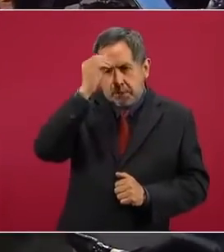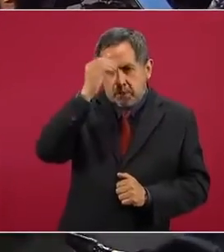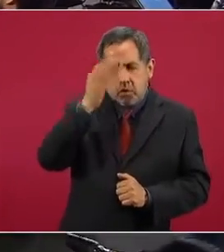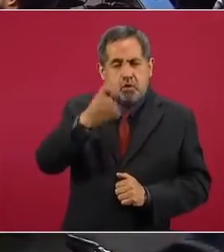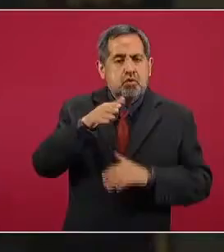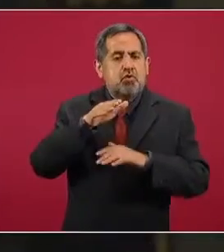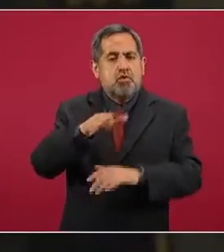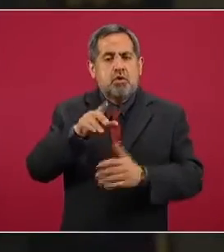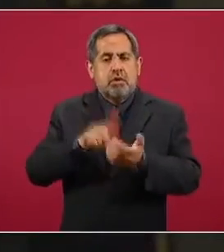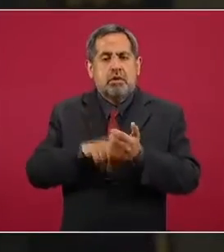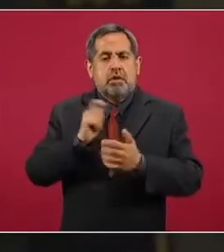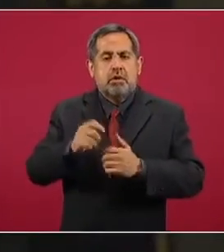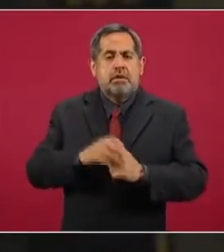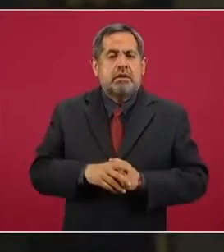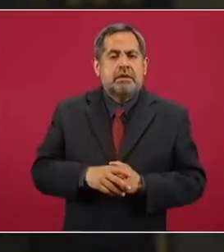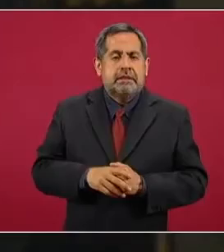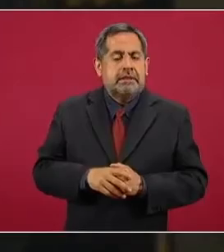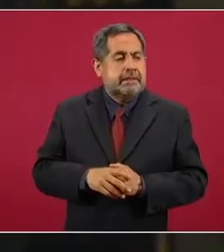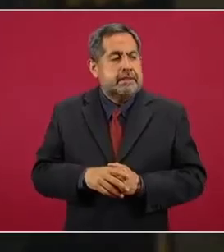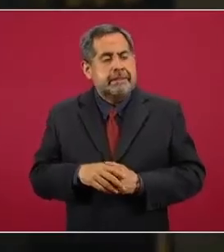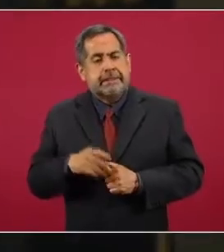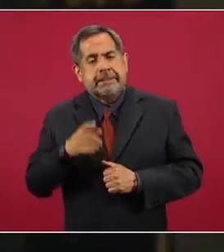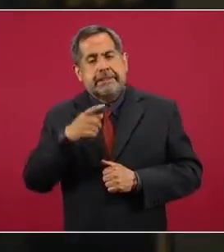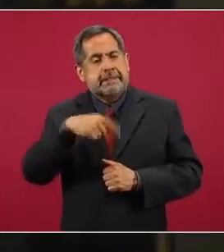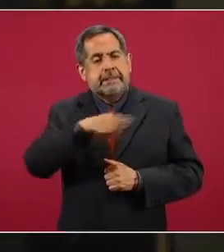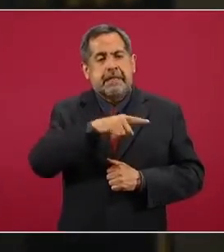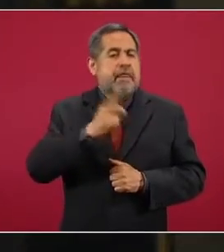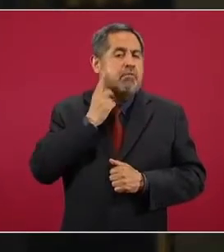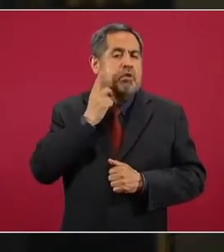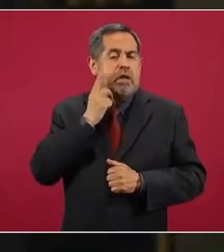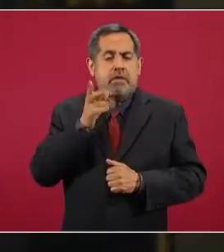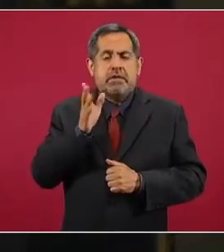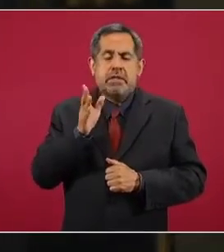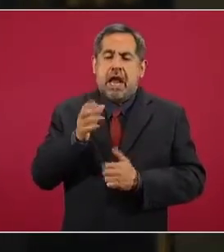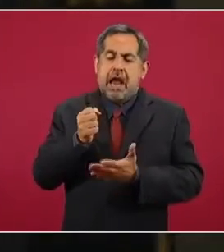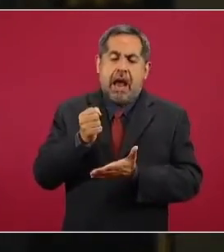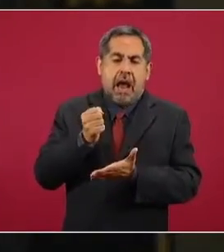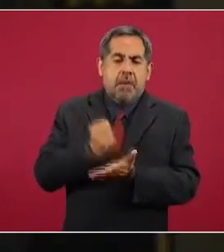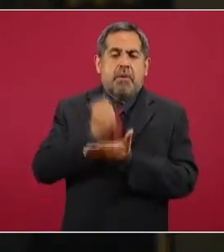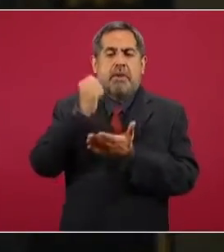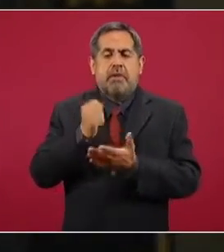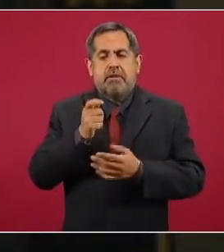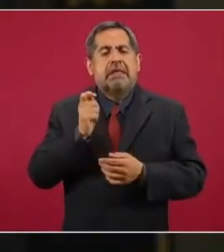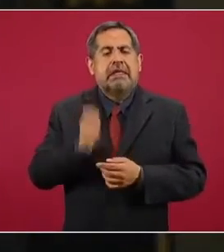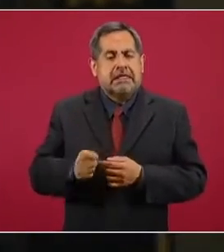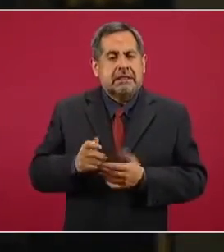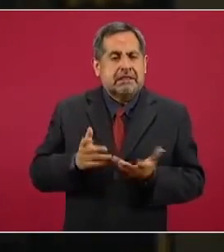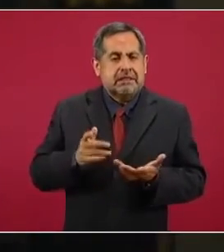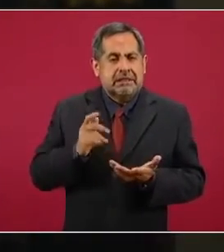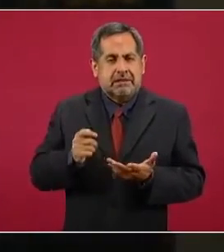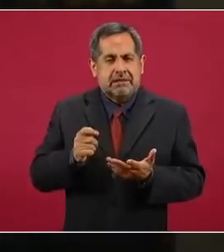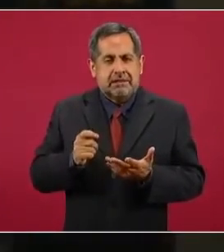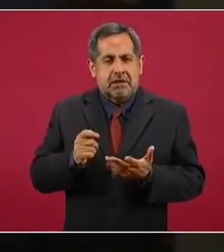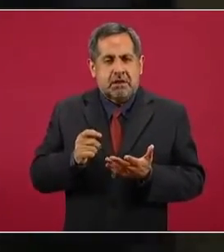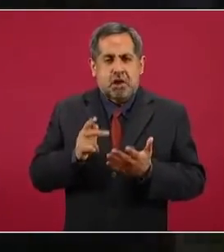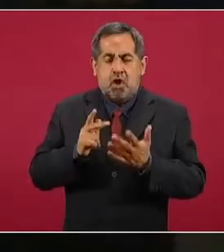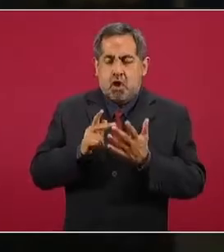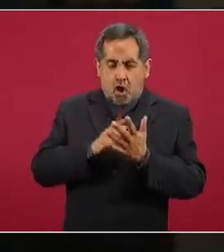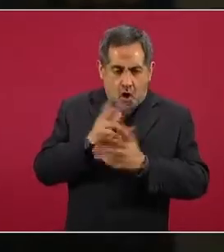respecto a esta aprobación que hacen los diputados, donde avalan